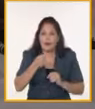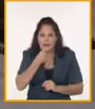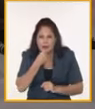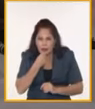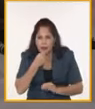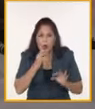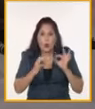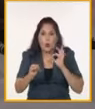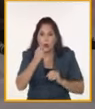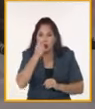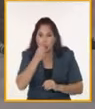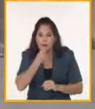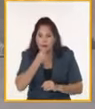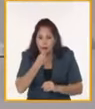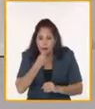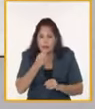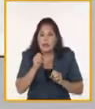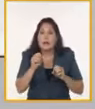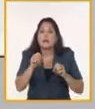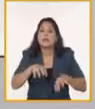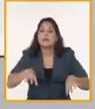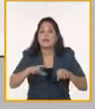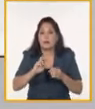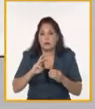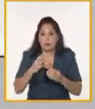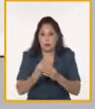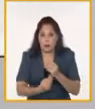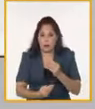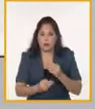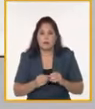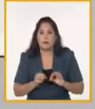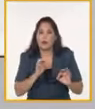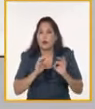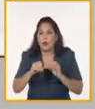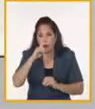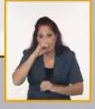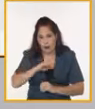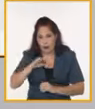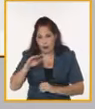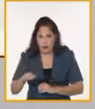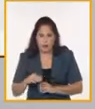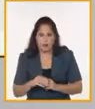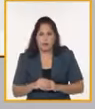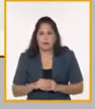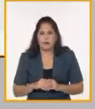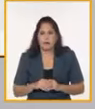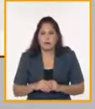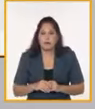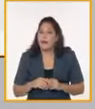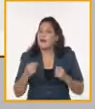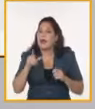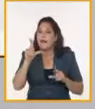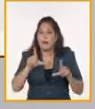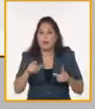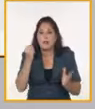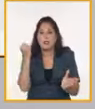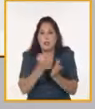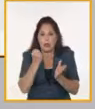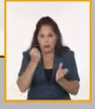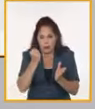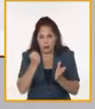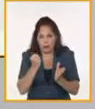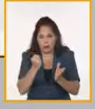cuidadores de personas en situación de discapacidad y los cuidadores de niños Usted debe tener una certificación de que